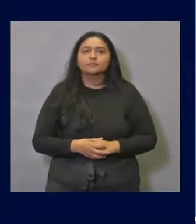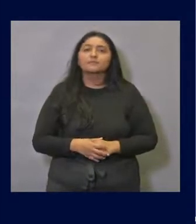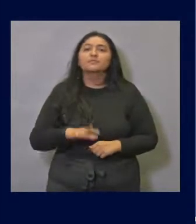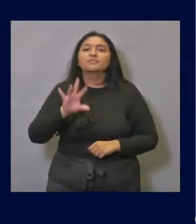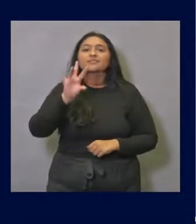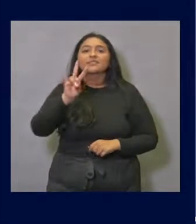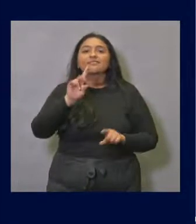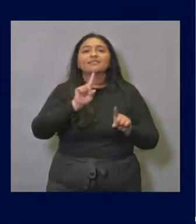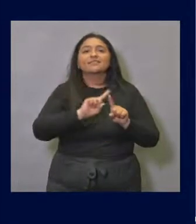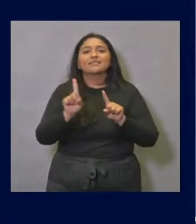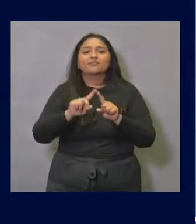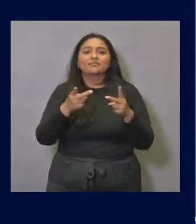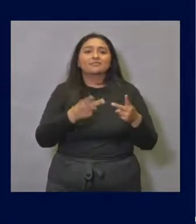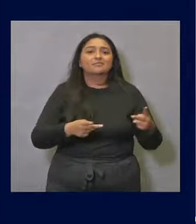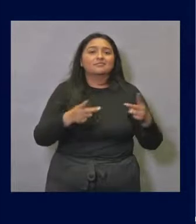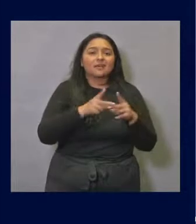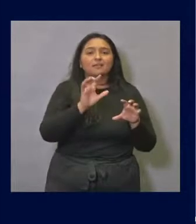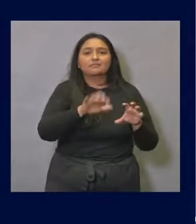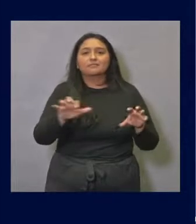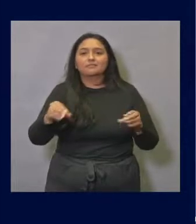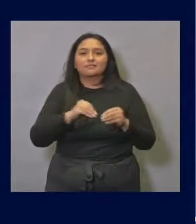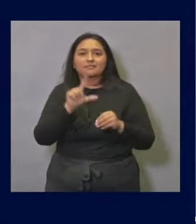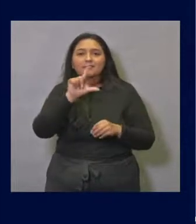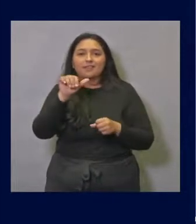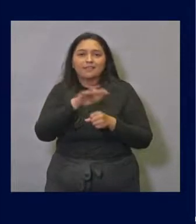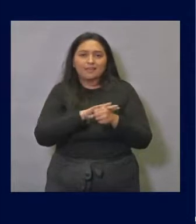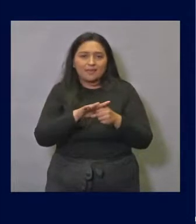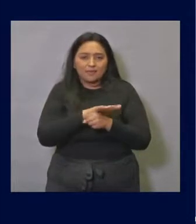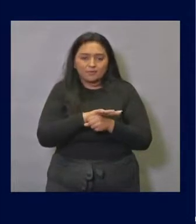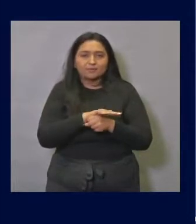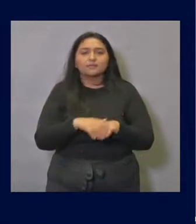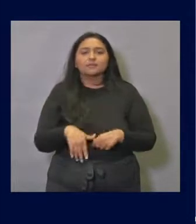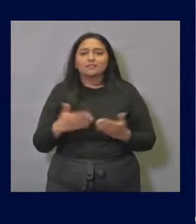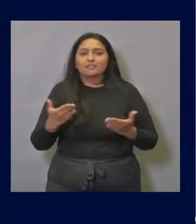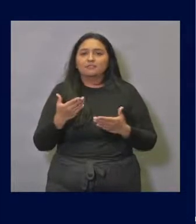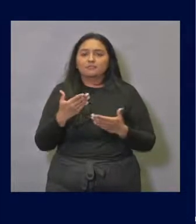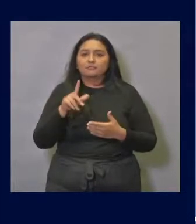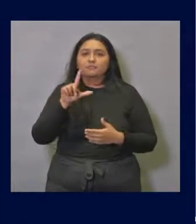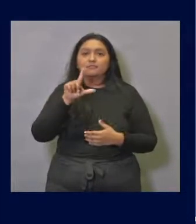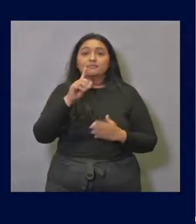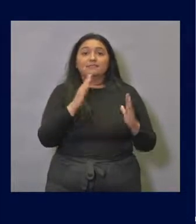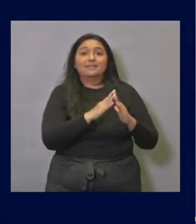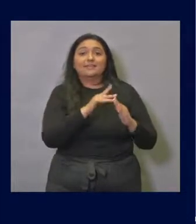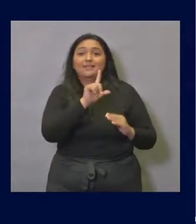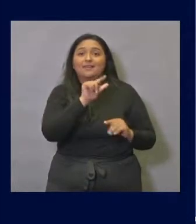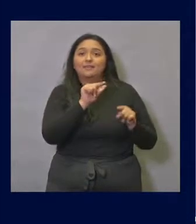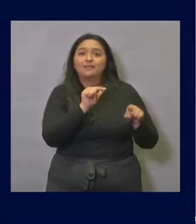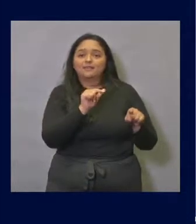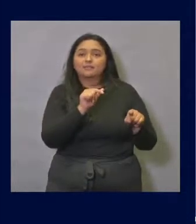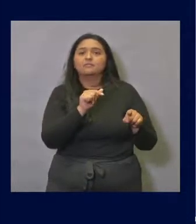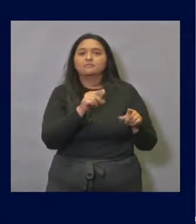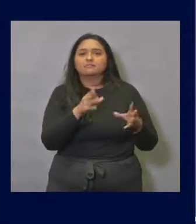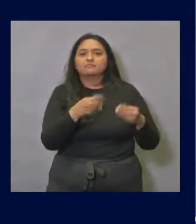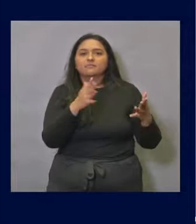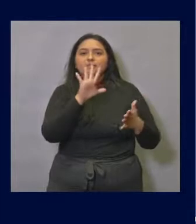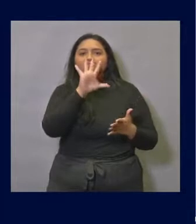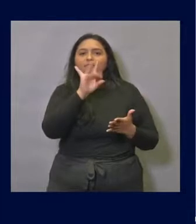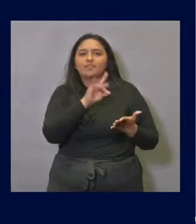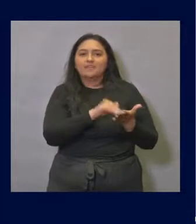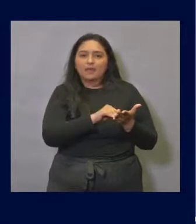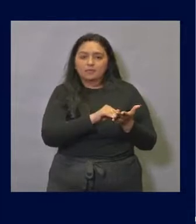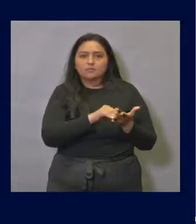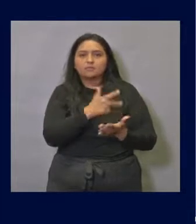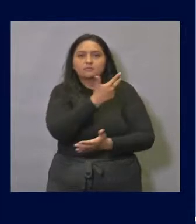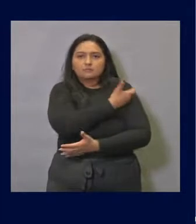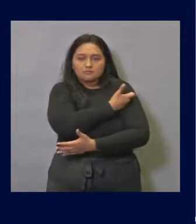centros de vacunación del condado. Los centros de vacunación de la ciudad de Los Ángeles están vacunando a 58,000 personas a través